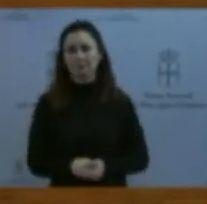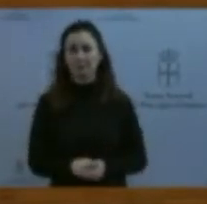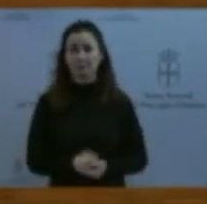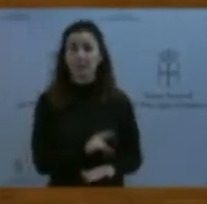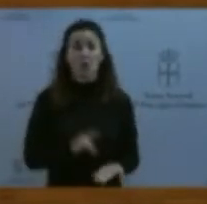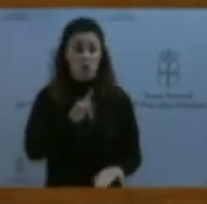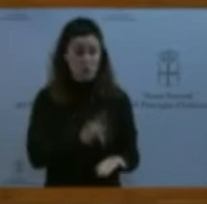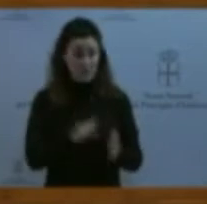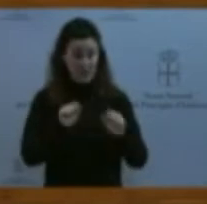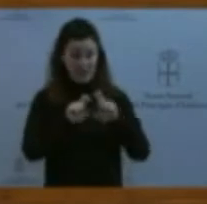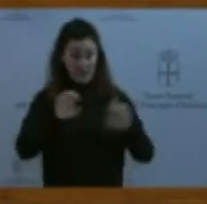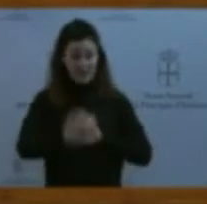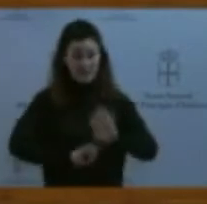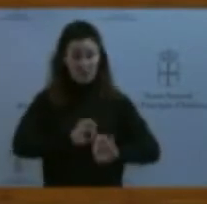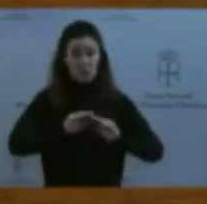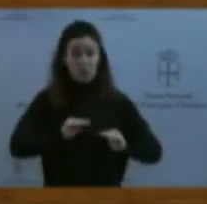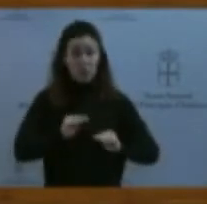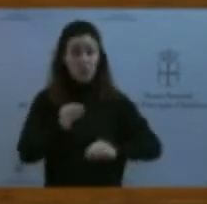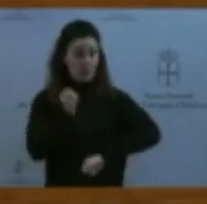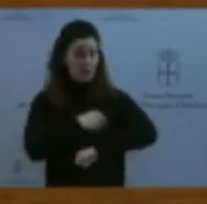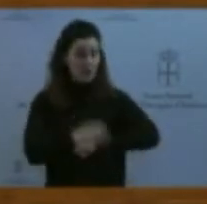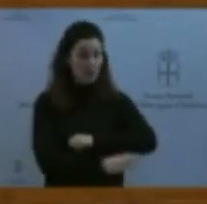fondos, ahí no llegan los retrasos, ahí la tramitación va